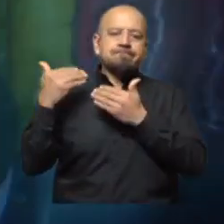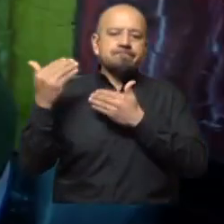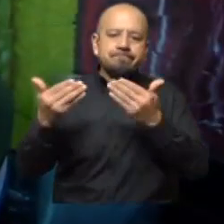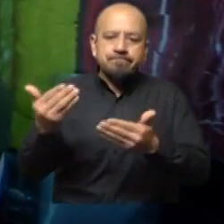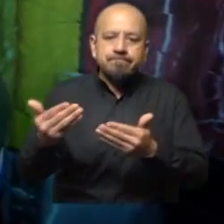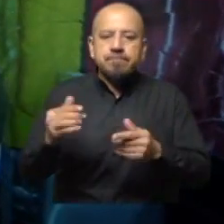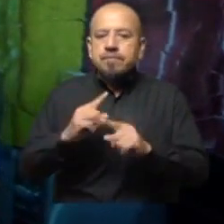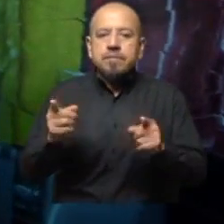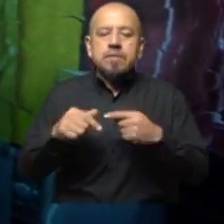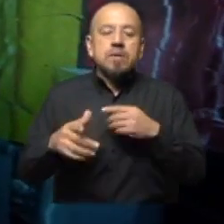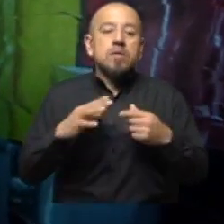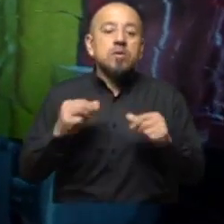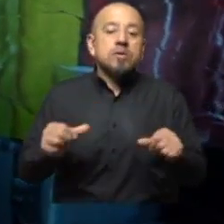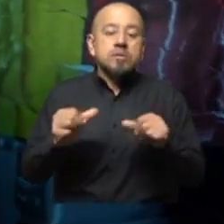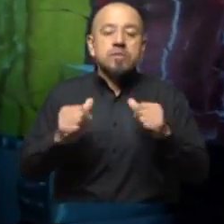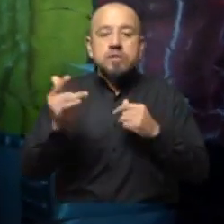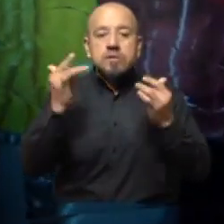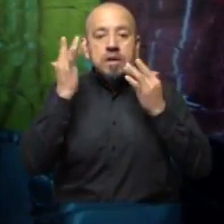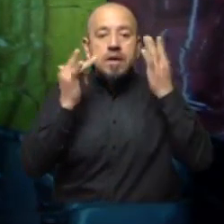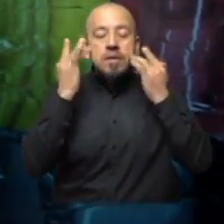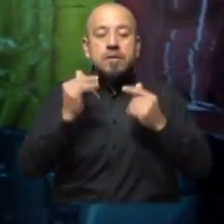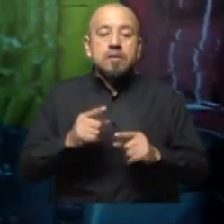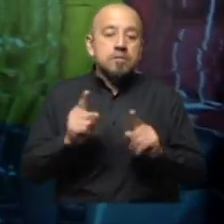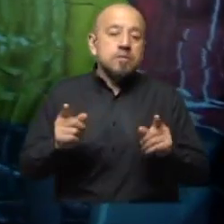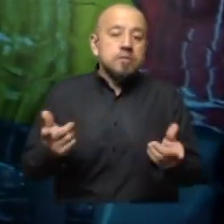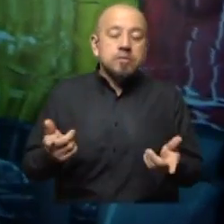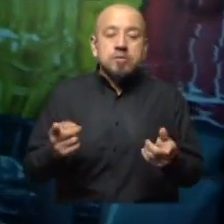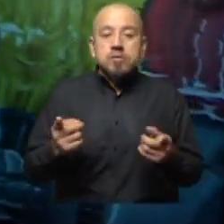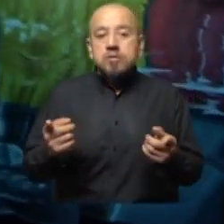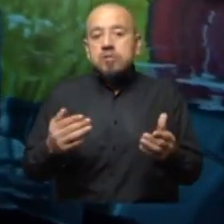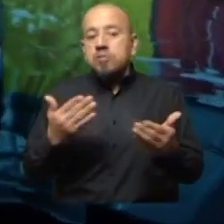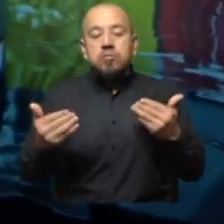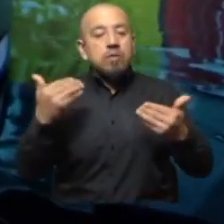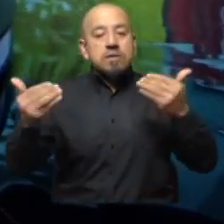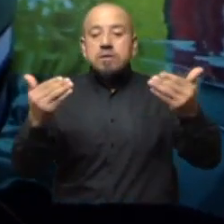a todas las personas que se mostrarse que lo que nos puede suceder en algún momento